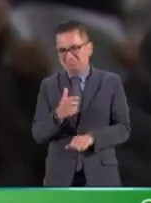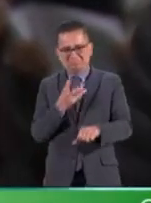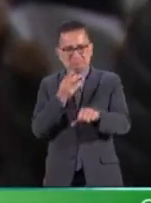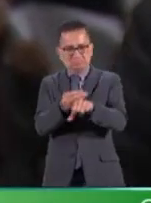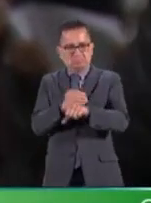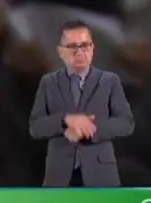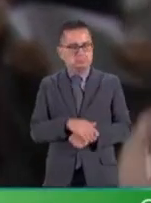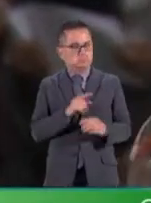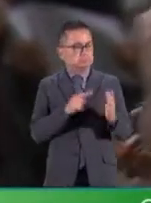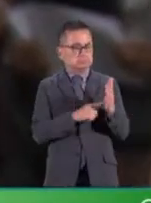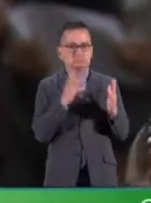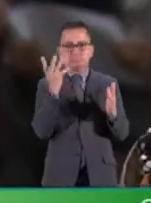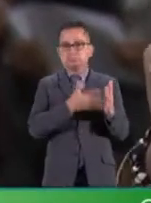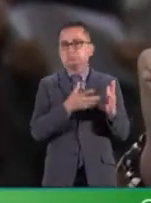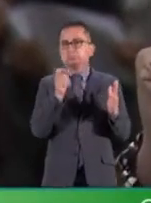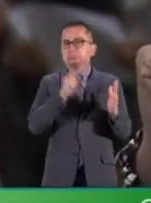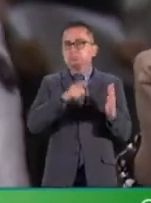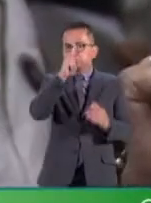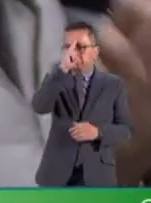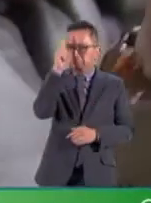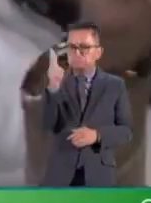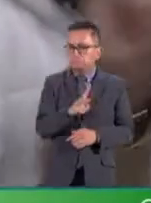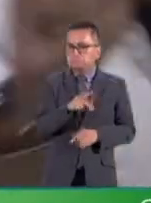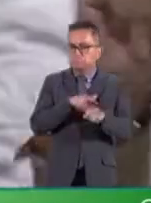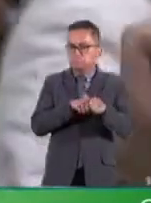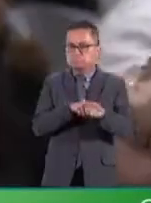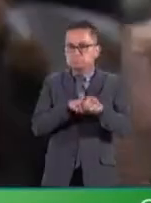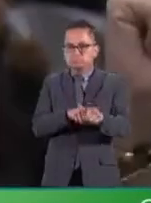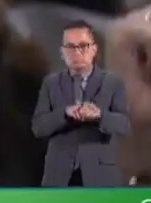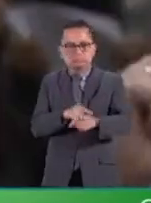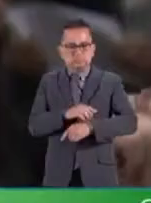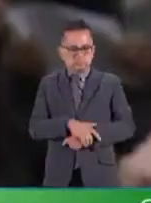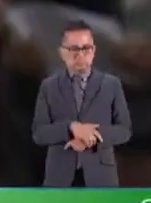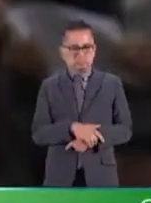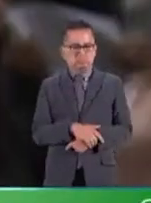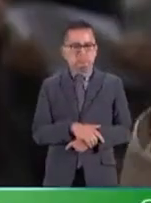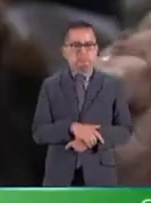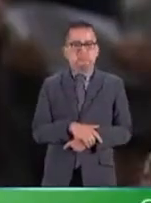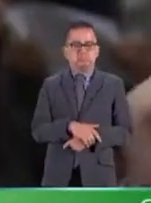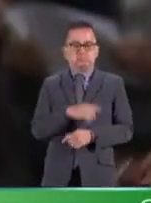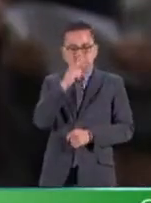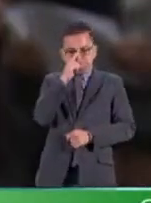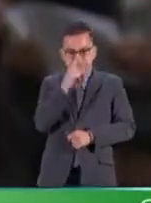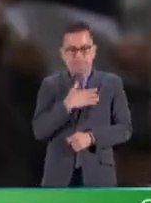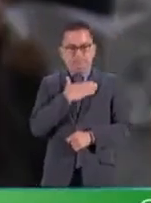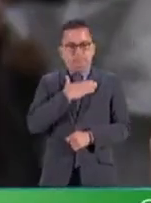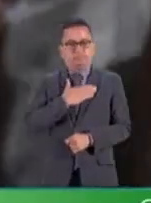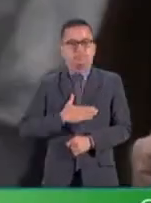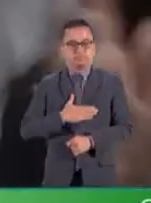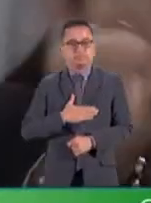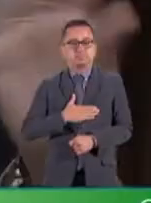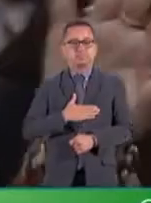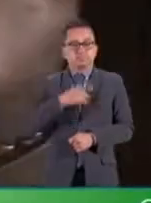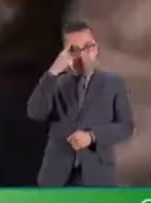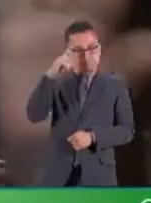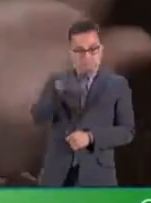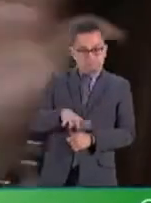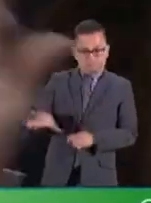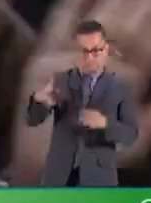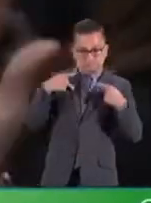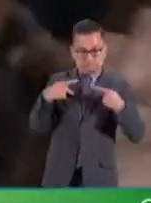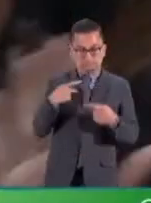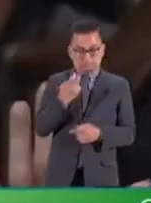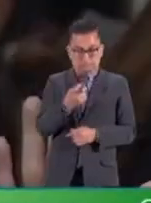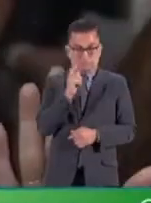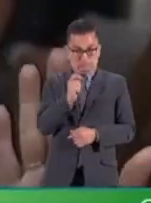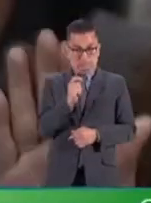los perpetúa. La justicia, y esto llévenselo en la conciencia, la justicia del pueblo de México no puede ser